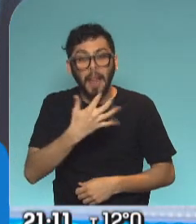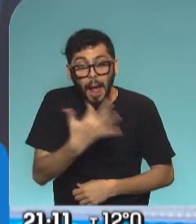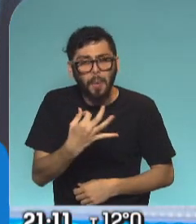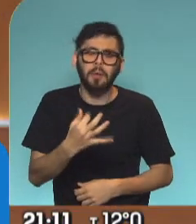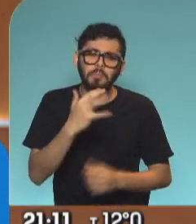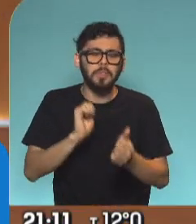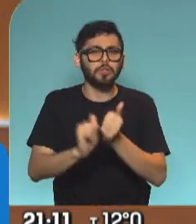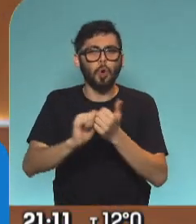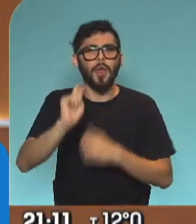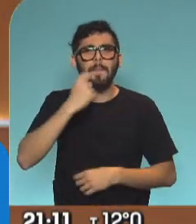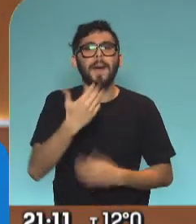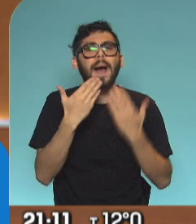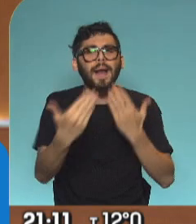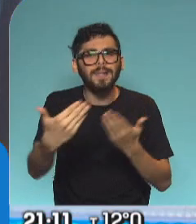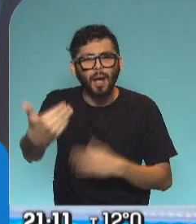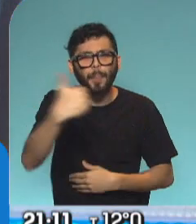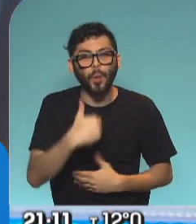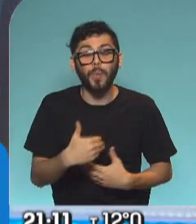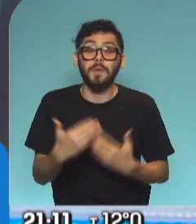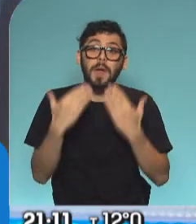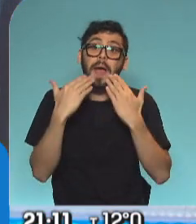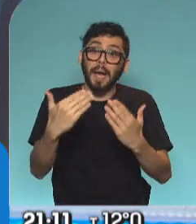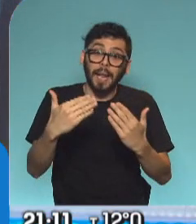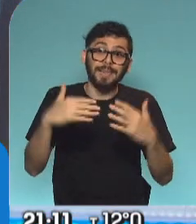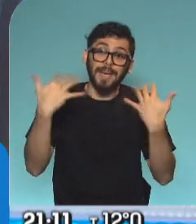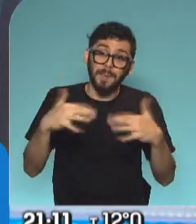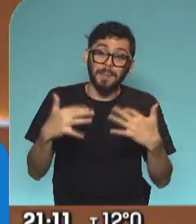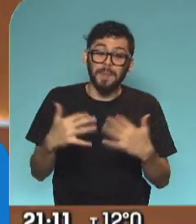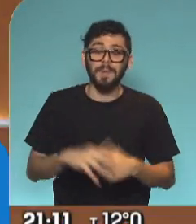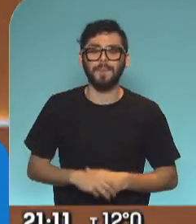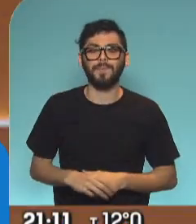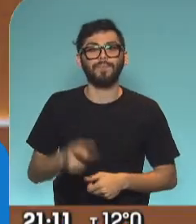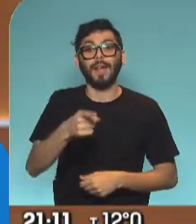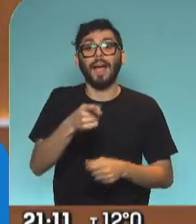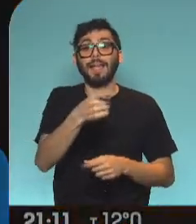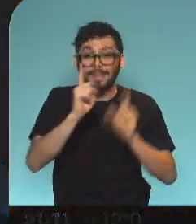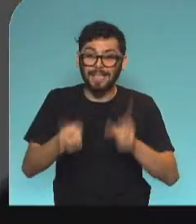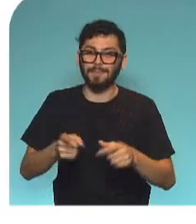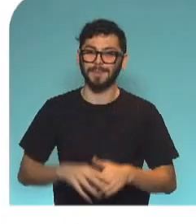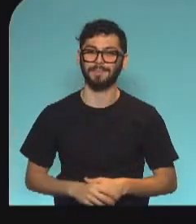Muchas gracias por haber venido. Más gracias que otras veces, te decimos. Esto también pasa.